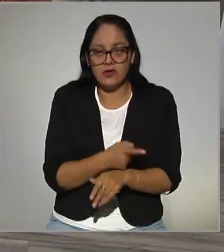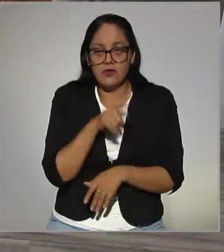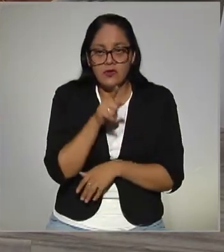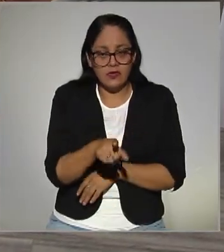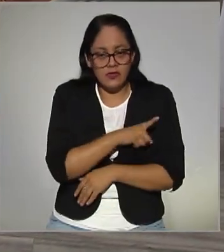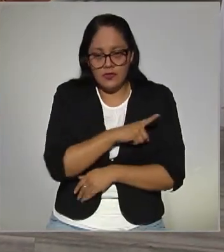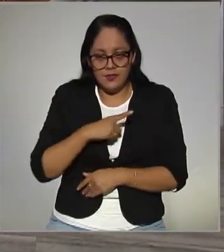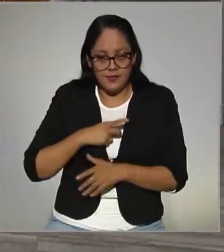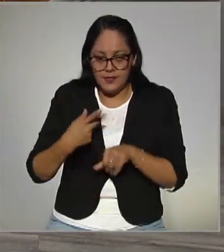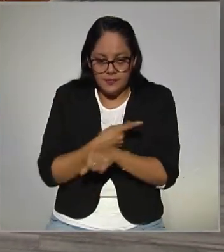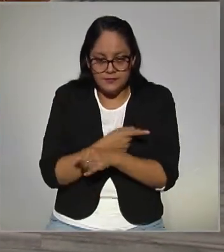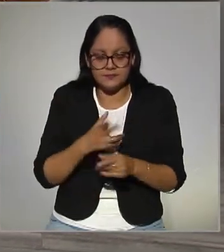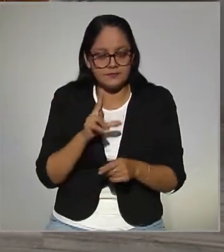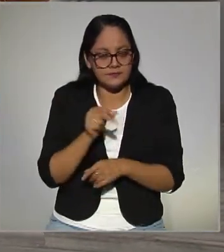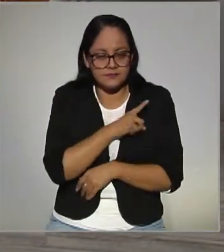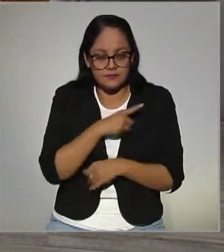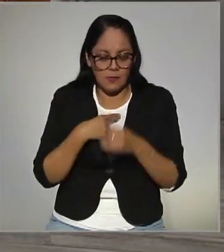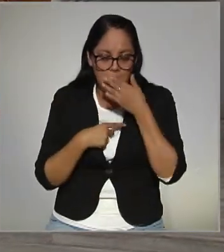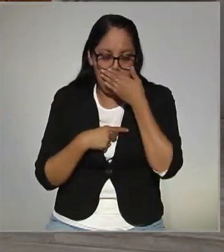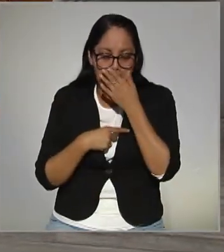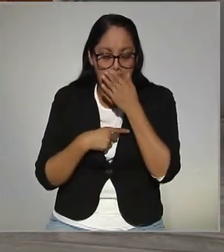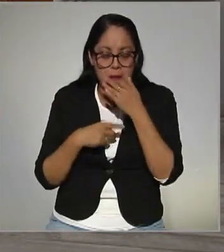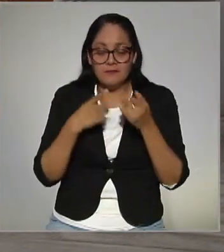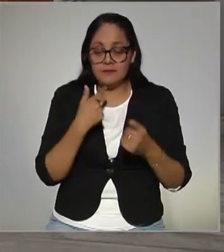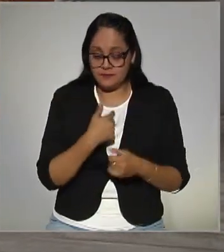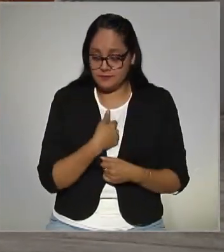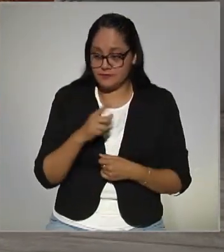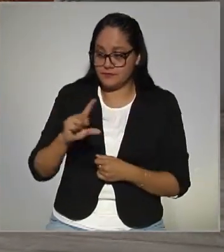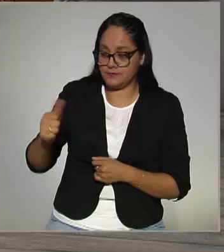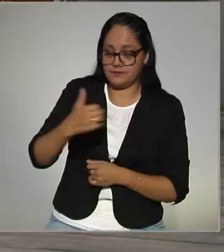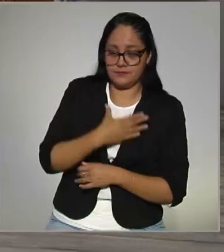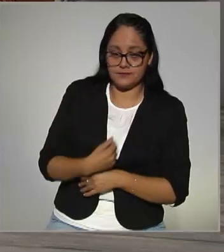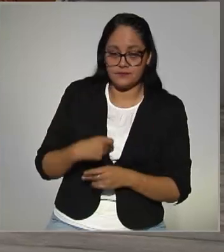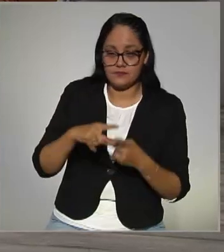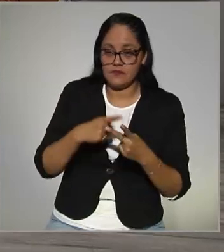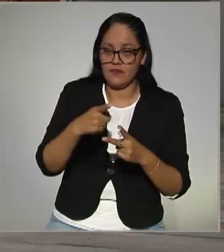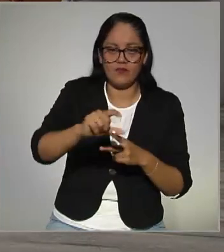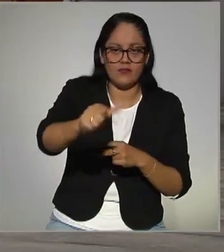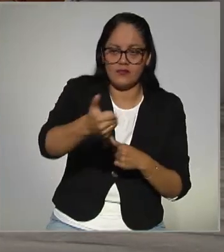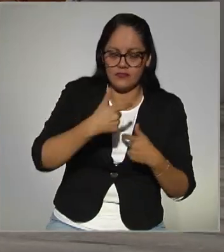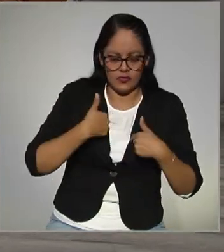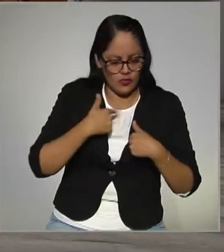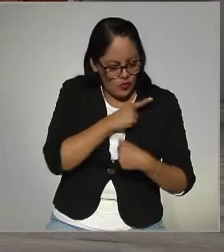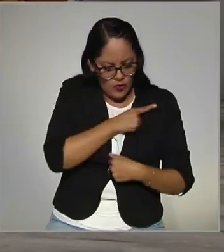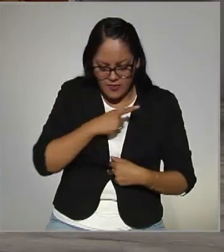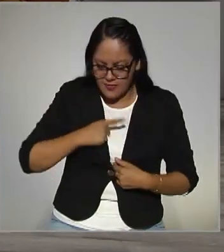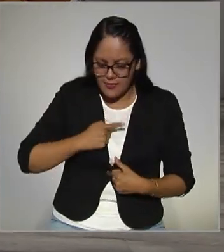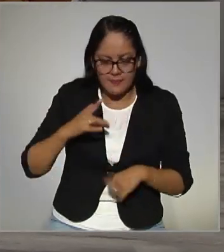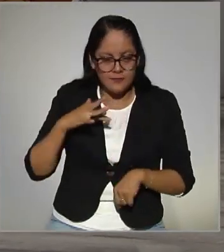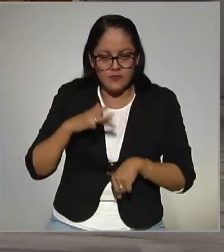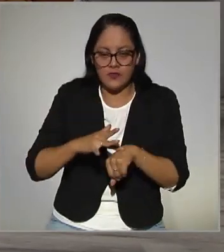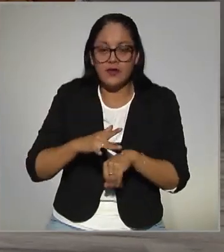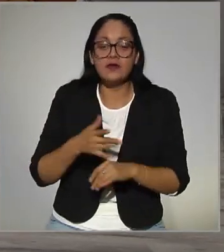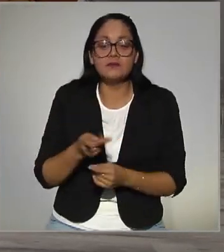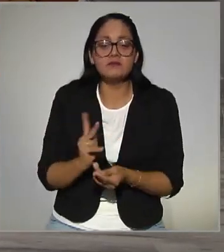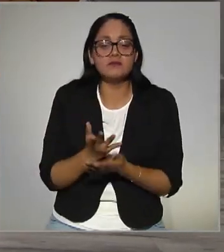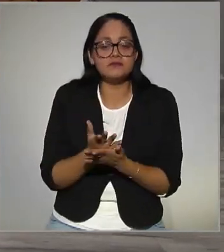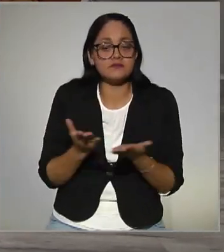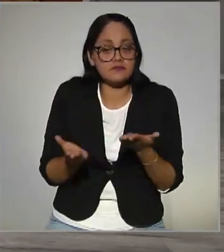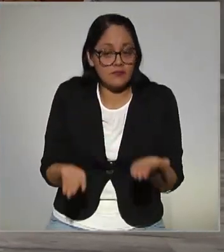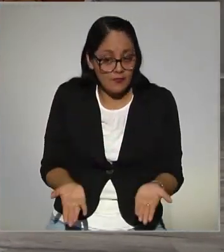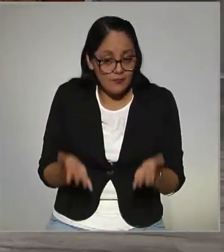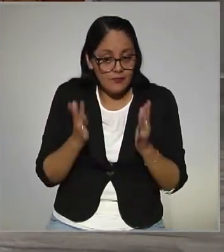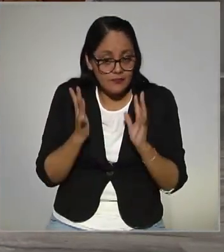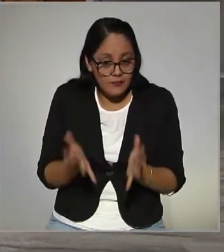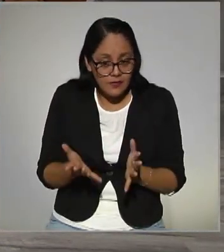que haber pasado, no tenía por qué haberme pasado ni a mí, ni a ningún hijo, ni a ninguna hija, ¿no? Pero ahora puedo tener mi